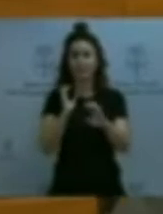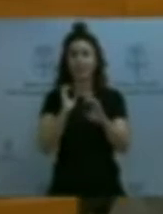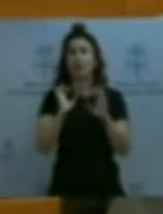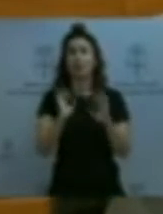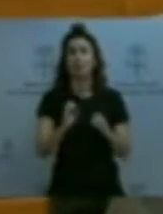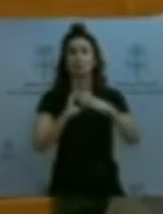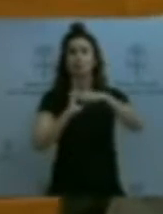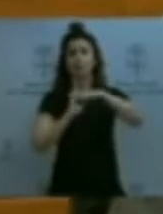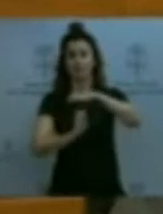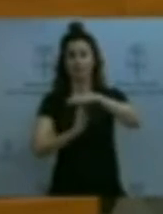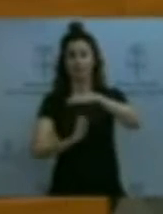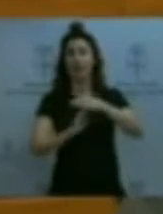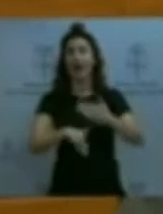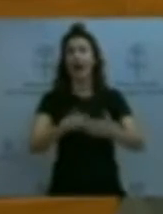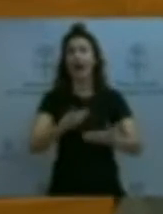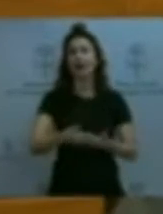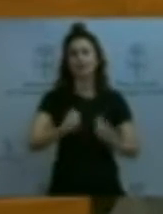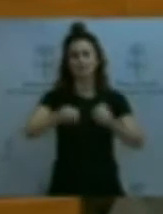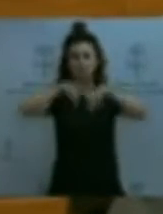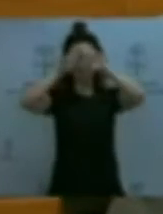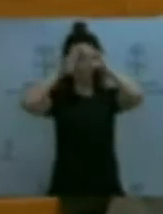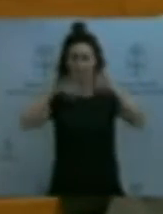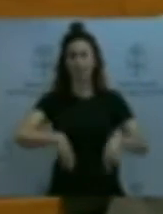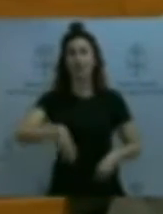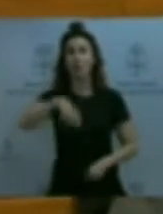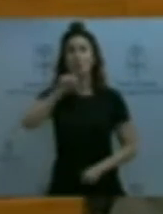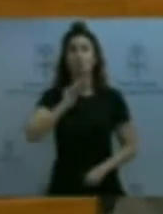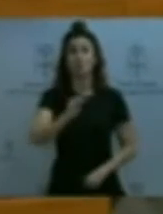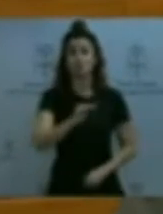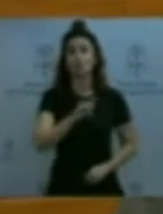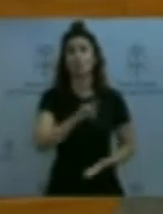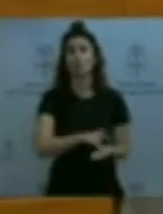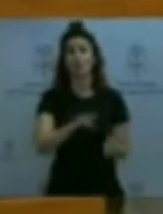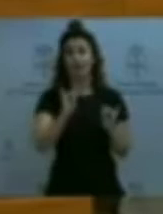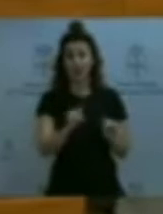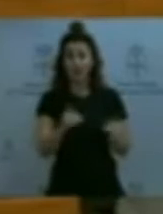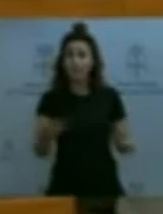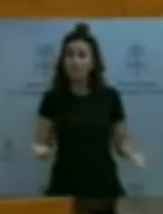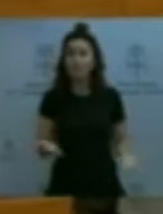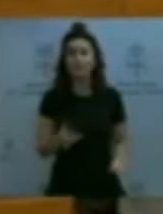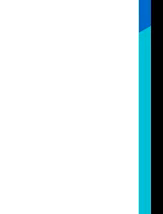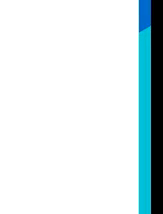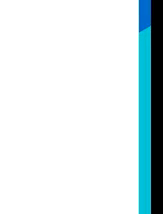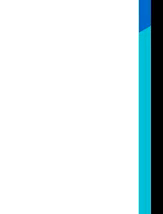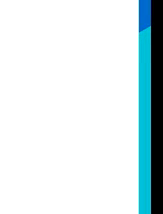lo que va a haber en Gijón, pero por desgracia, hasta que ustedes no se vayan del Gobierno, eso no va a ser. Muchas gracias.